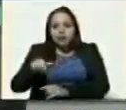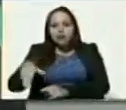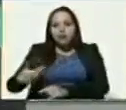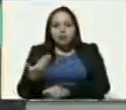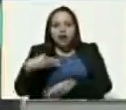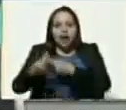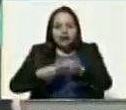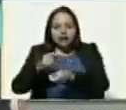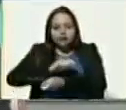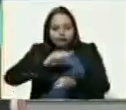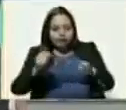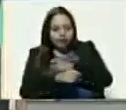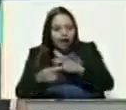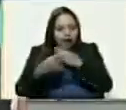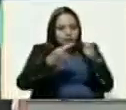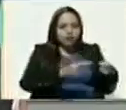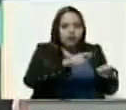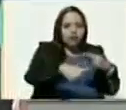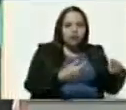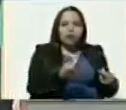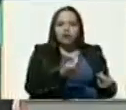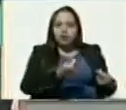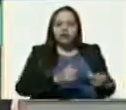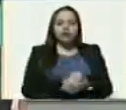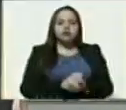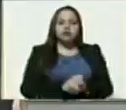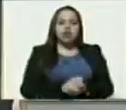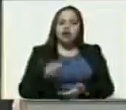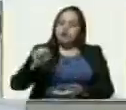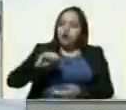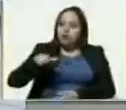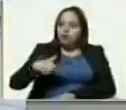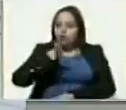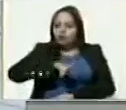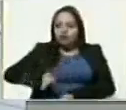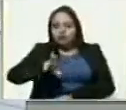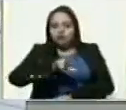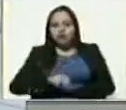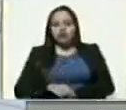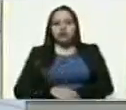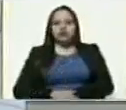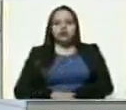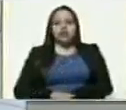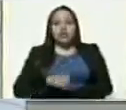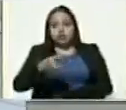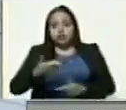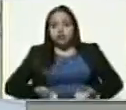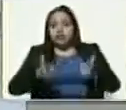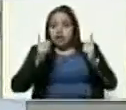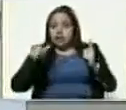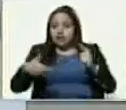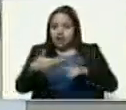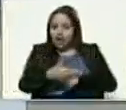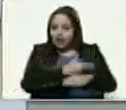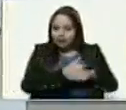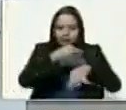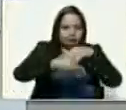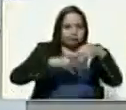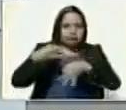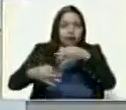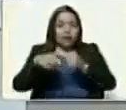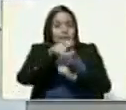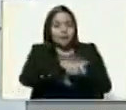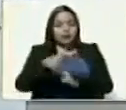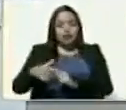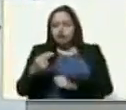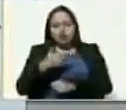hacer utilidad de este mecanismo. Eso se está utilizando actualmente ahorita en un punto. Lo que va a permitir también es, como lo dije anteriormente, si la persona no